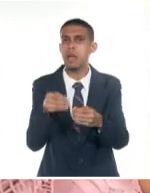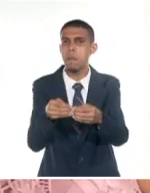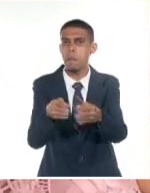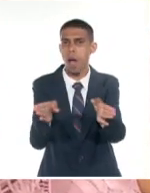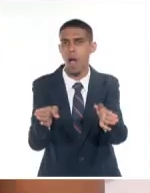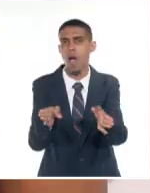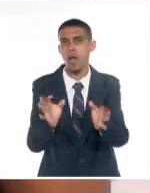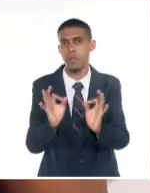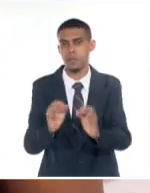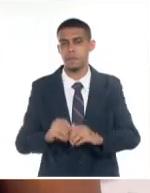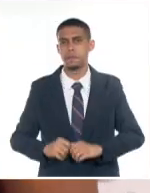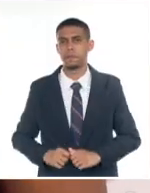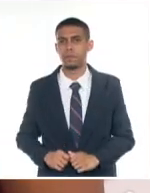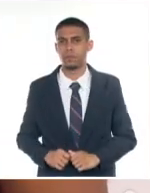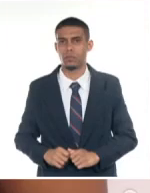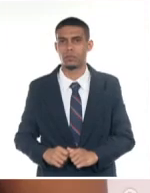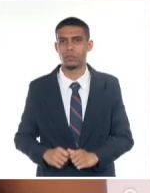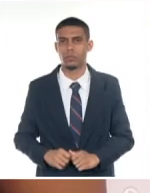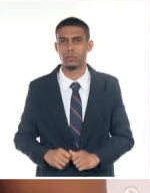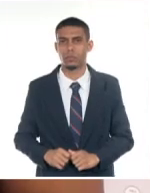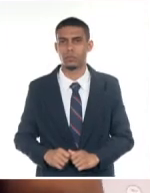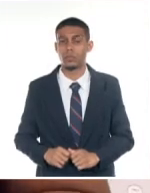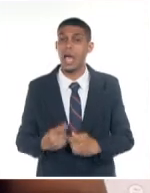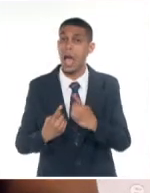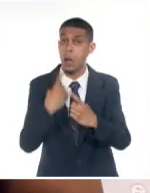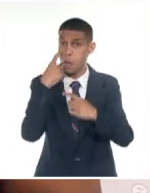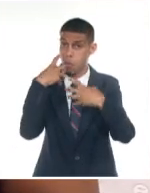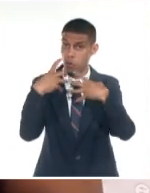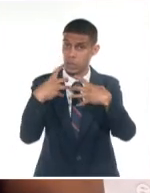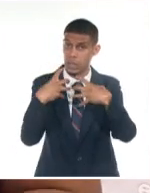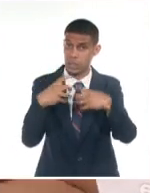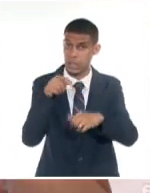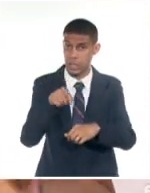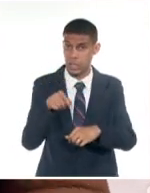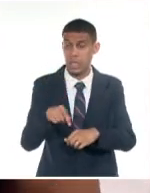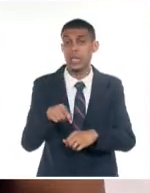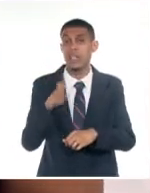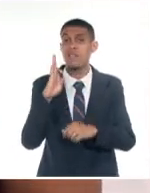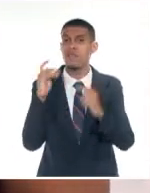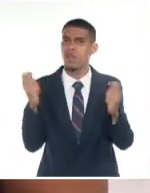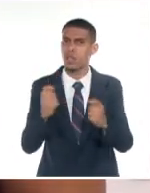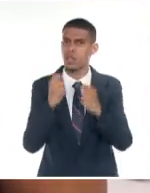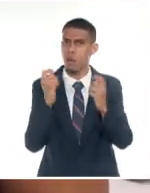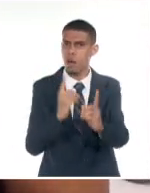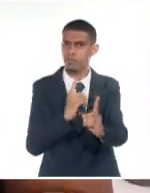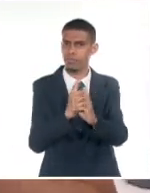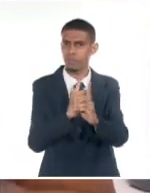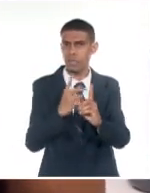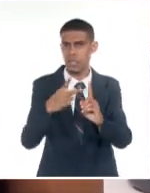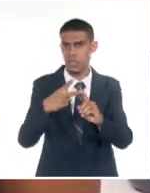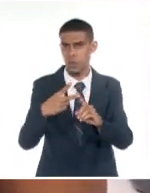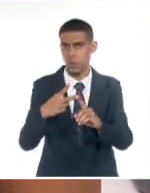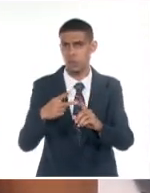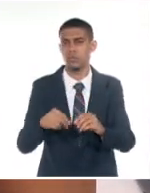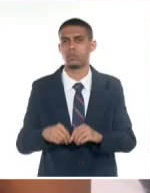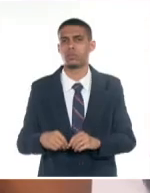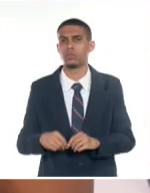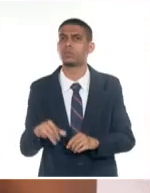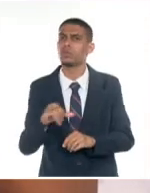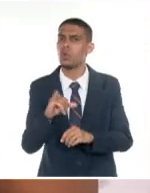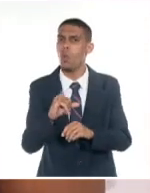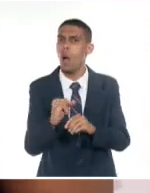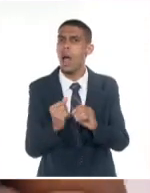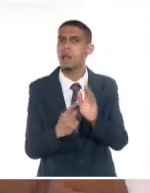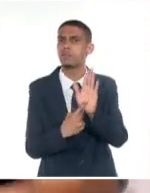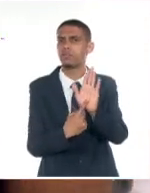Valdés Cedeño. Y una cosa muy importante es el hecho de que en esta vez en la plataforma de Artemorfosis también se exhibirá el